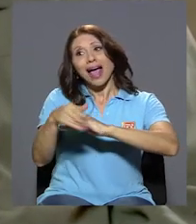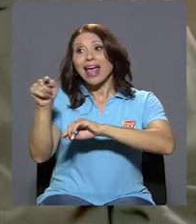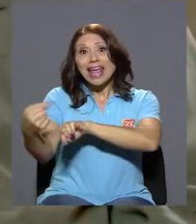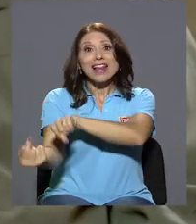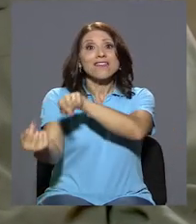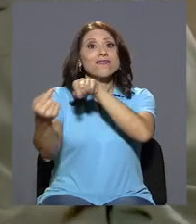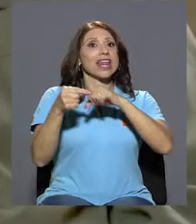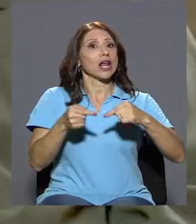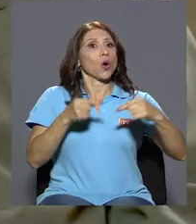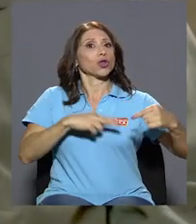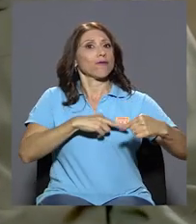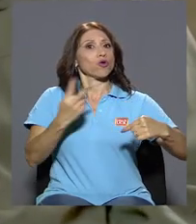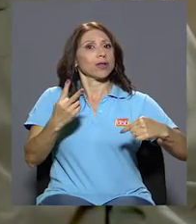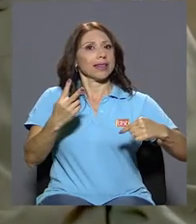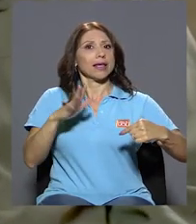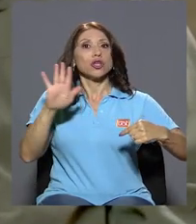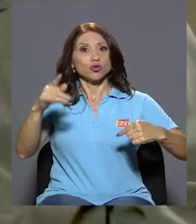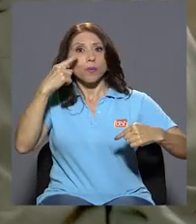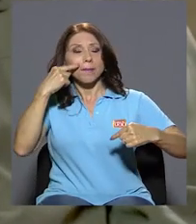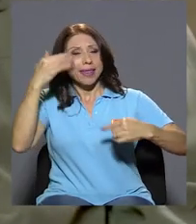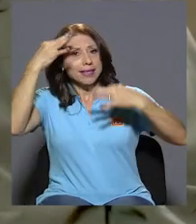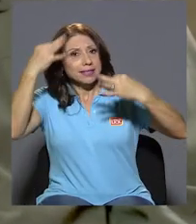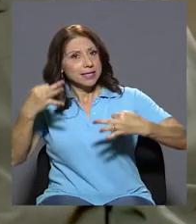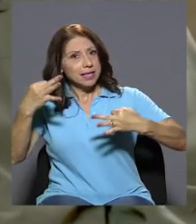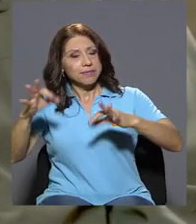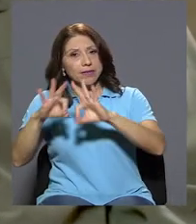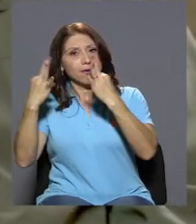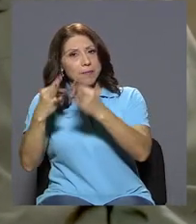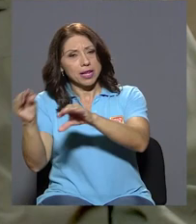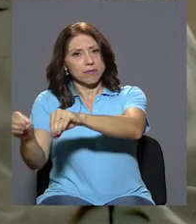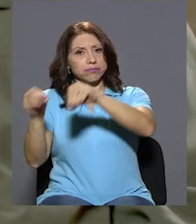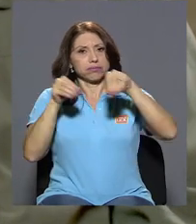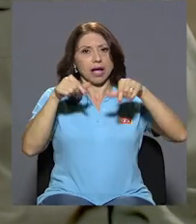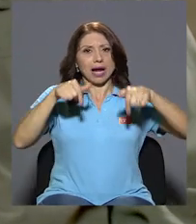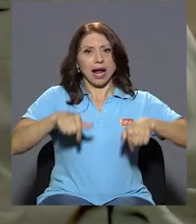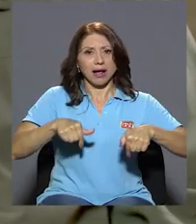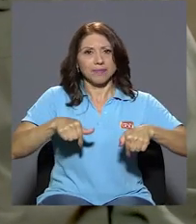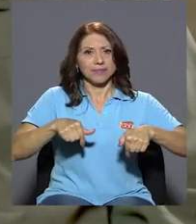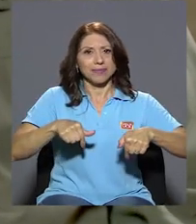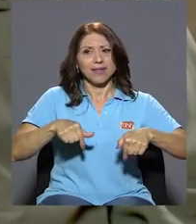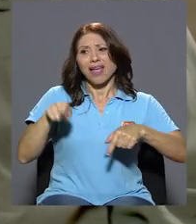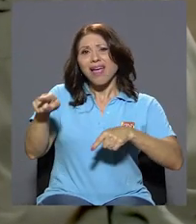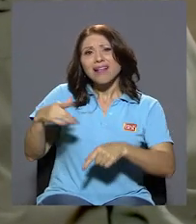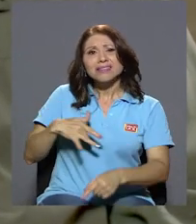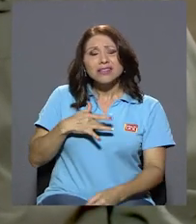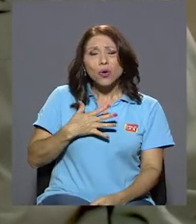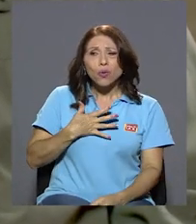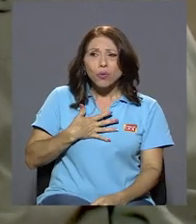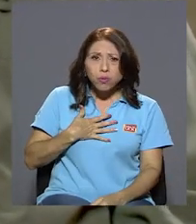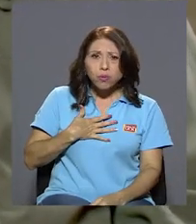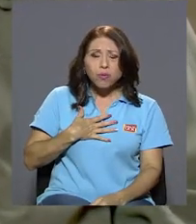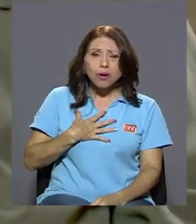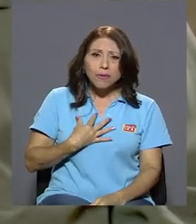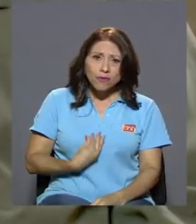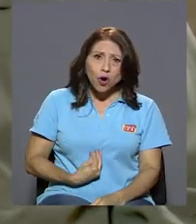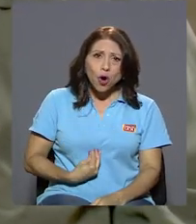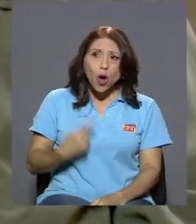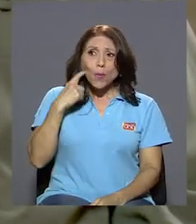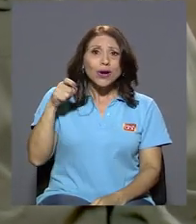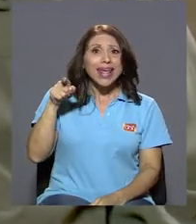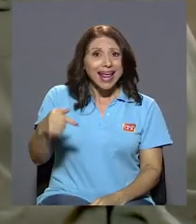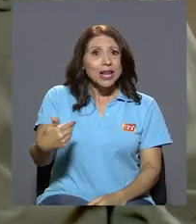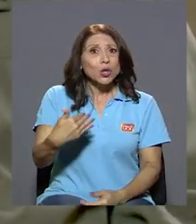contra su voluntad su padre decide que su familia se viene para acá para él fue una gran desilusión porque había conseguido